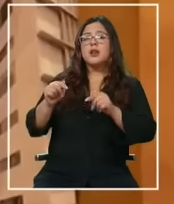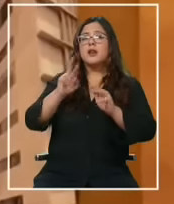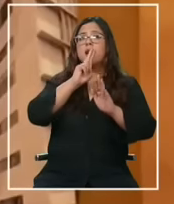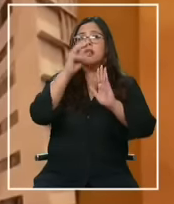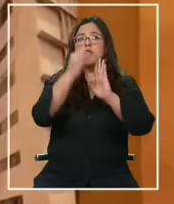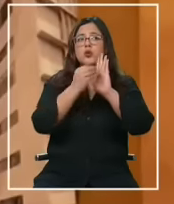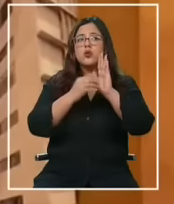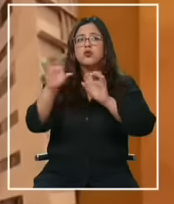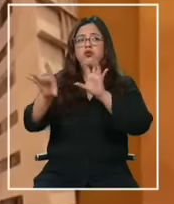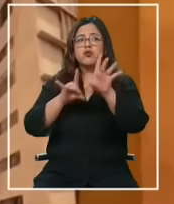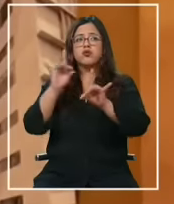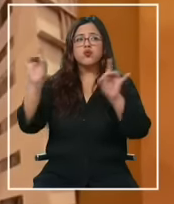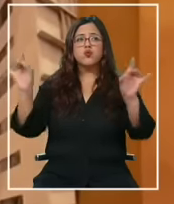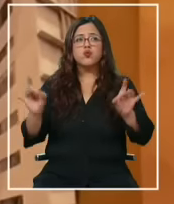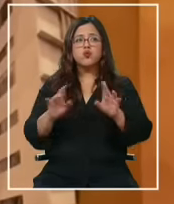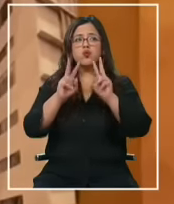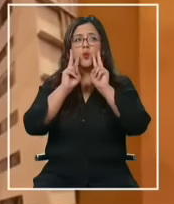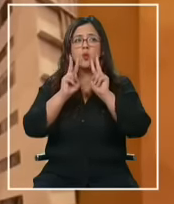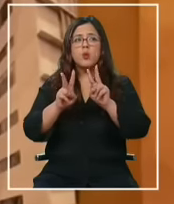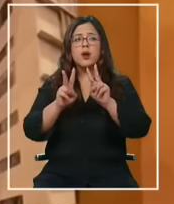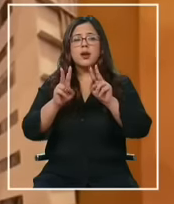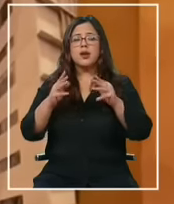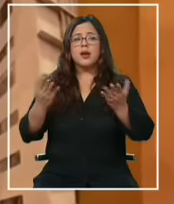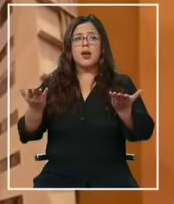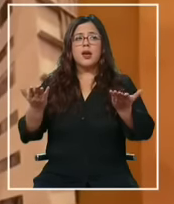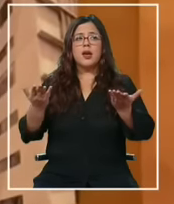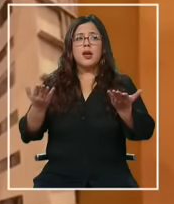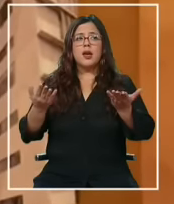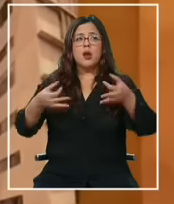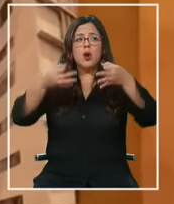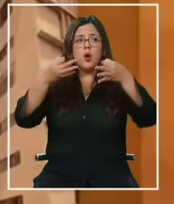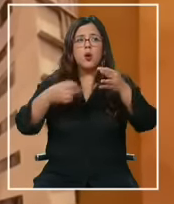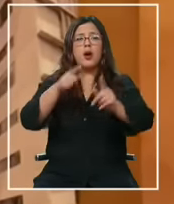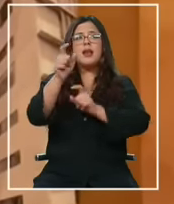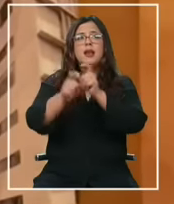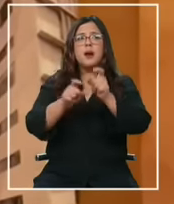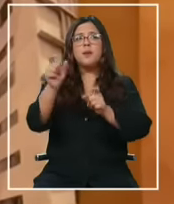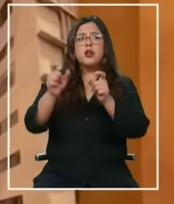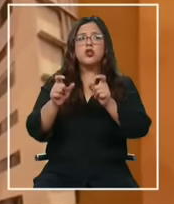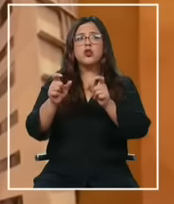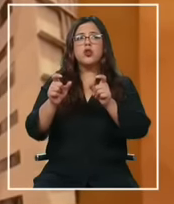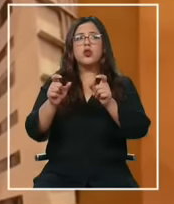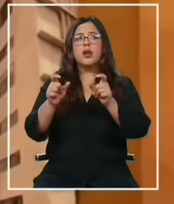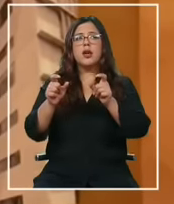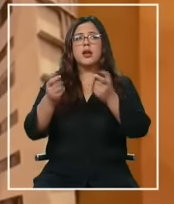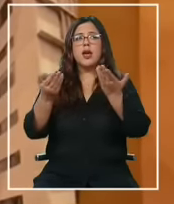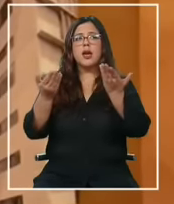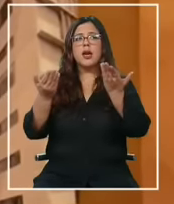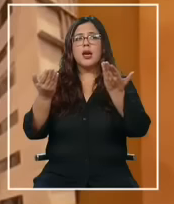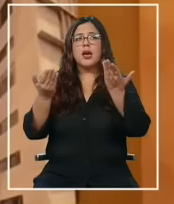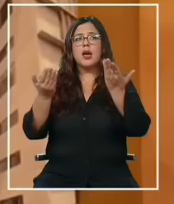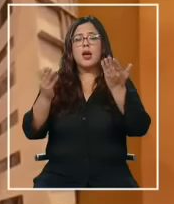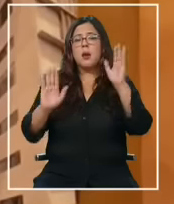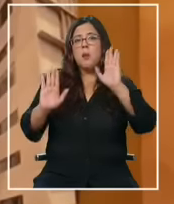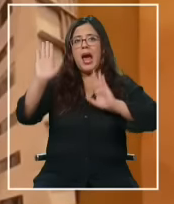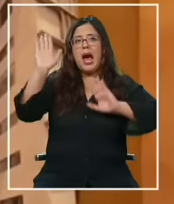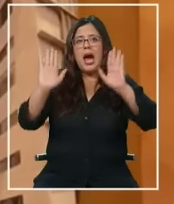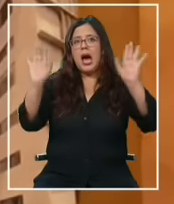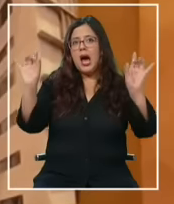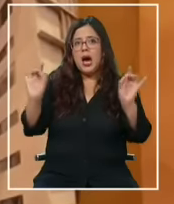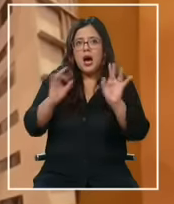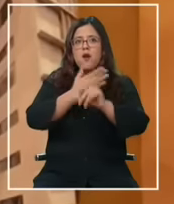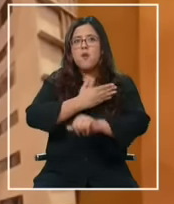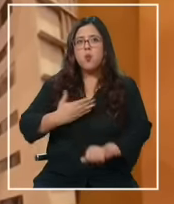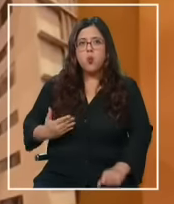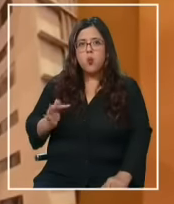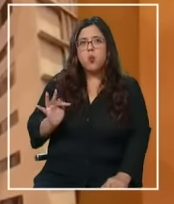elecciones, veamos el despliegue efectivamente de quienes estén disponibles para optar por una carrera presidencial